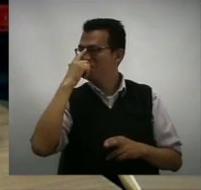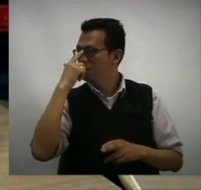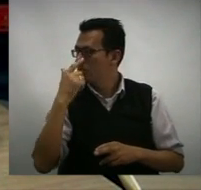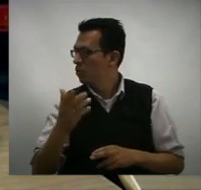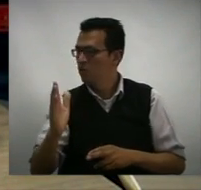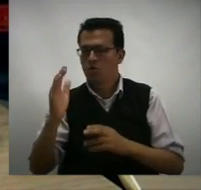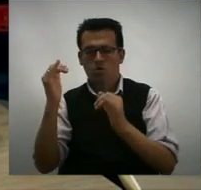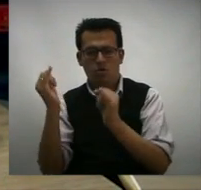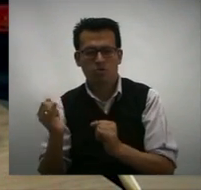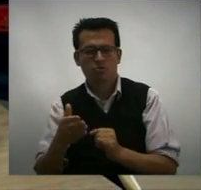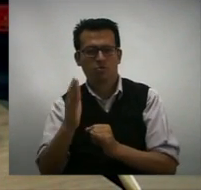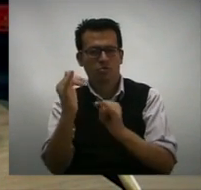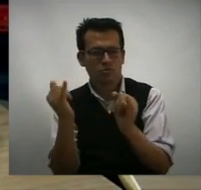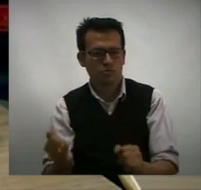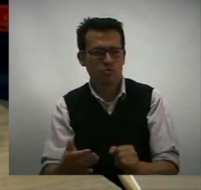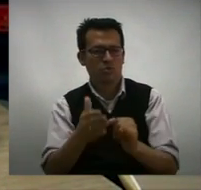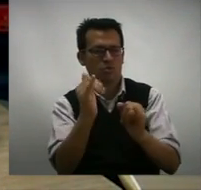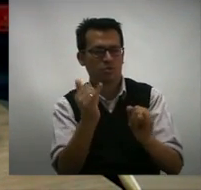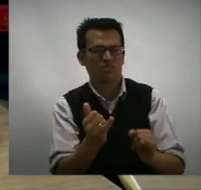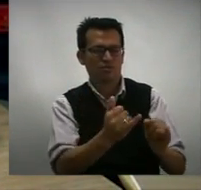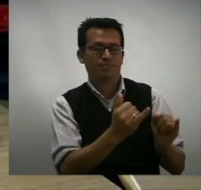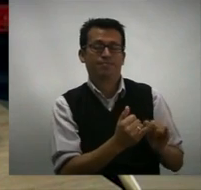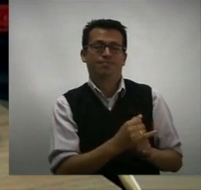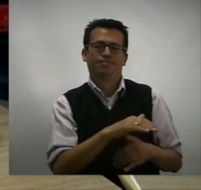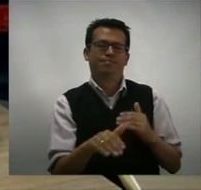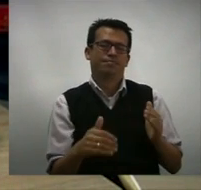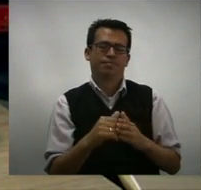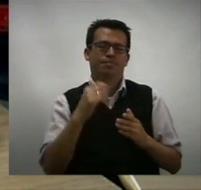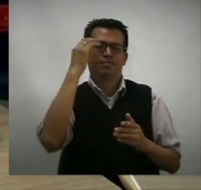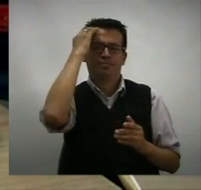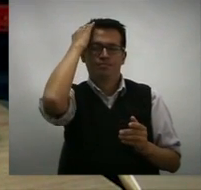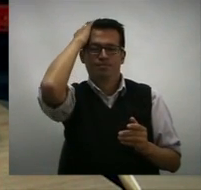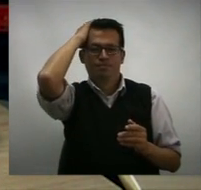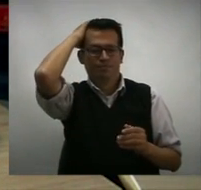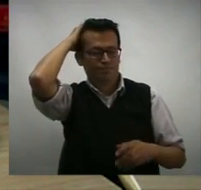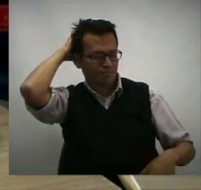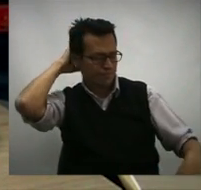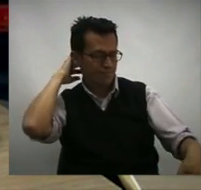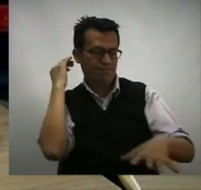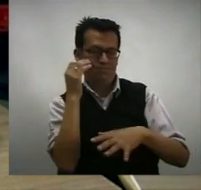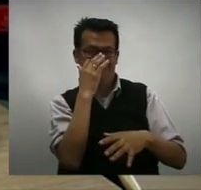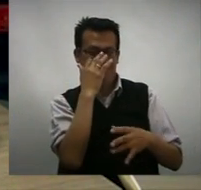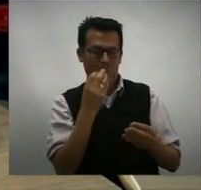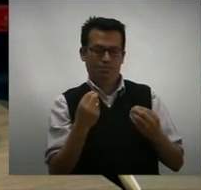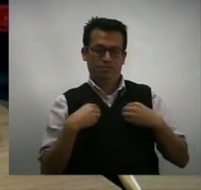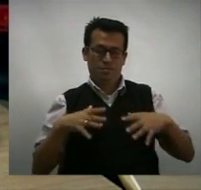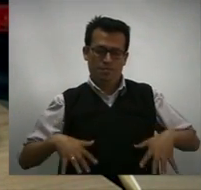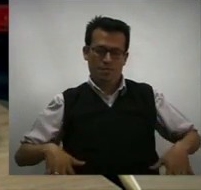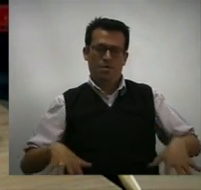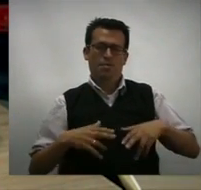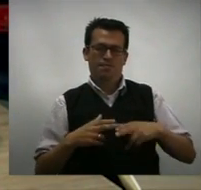hombres. Una anatomía social inserta en la naciente esfera psíquica de sociabilidad, que pretende ambientar códigos orientados a